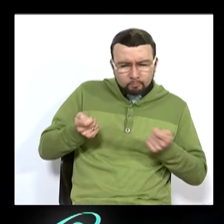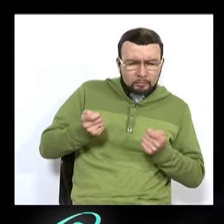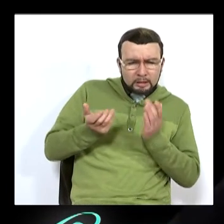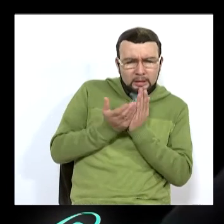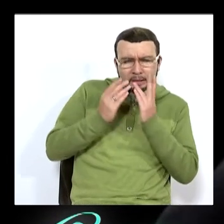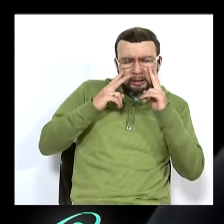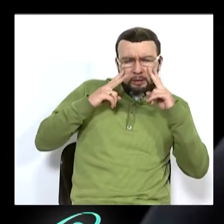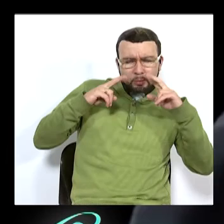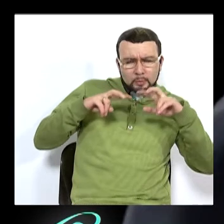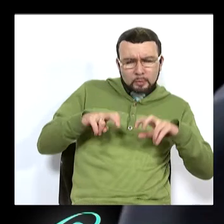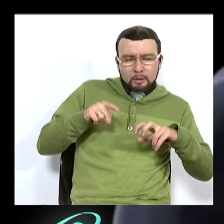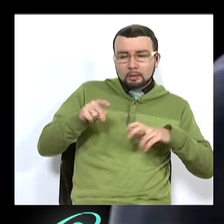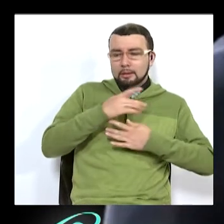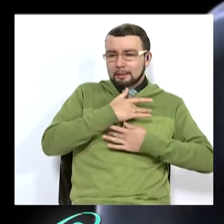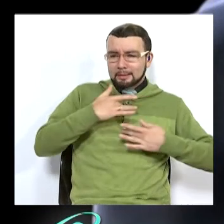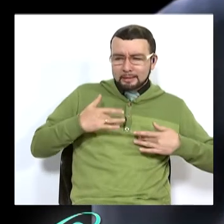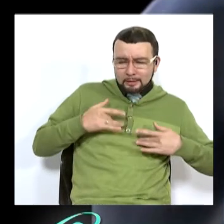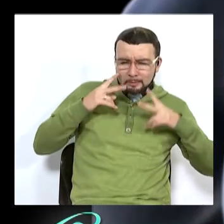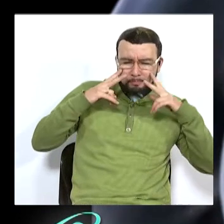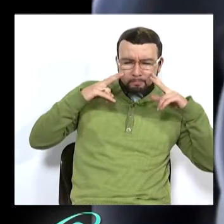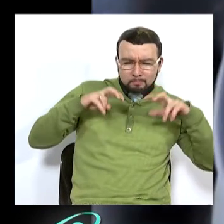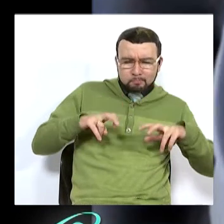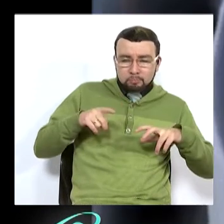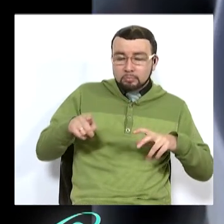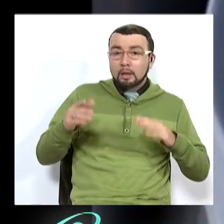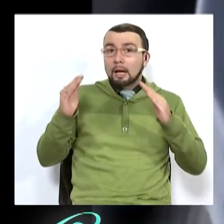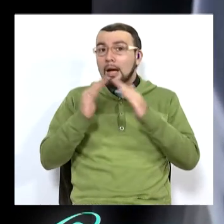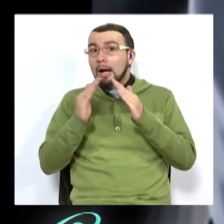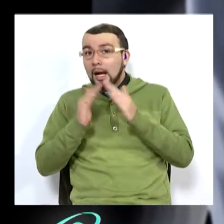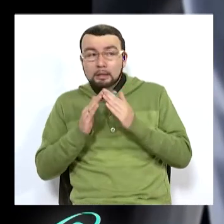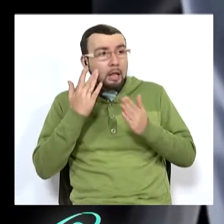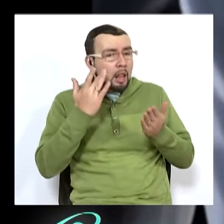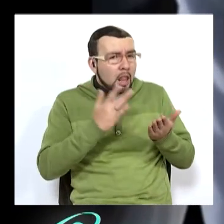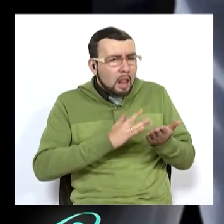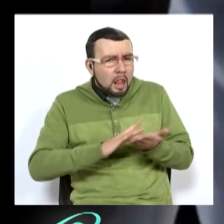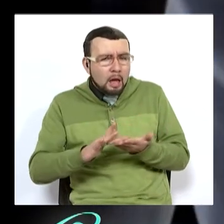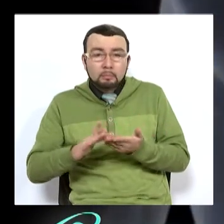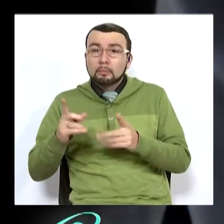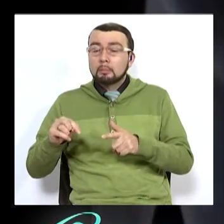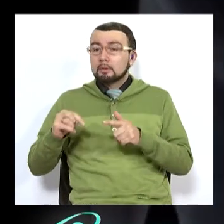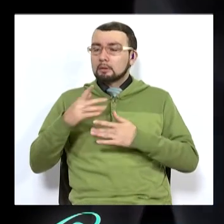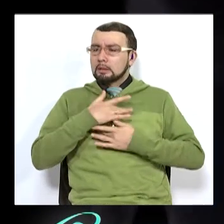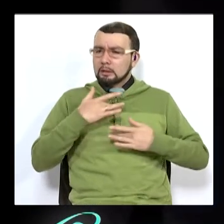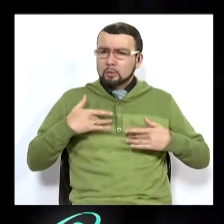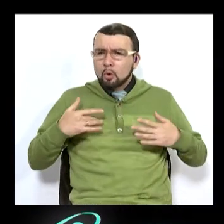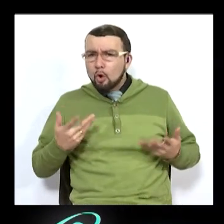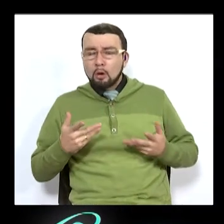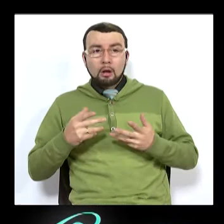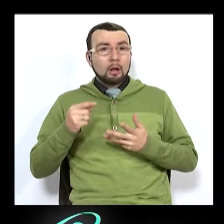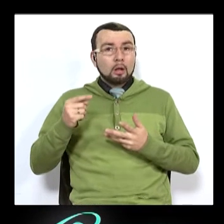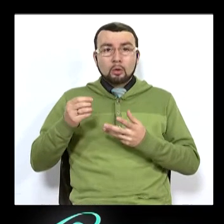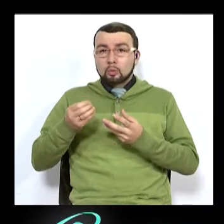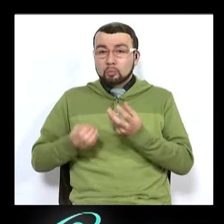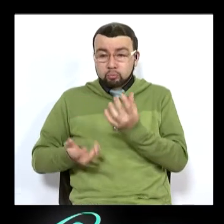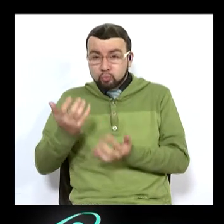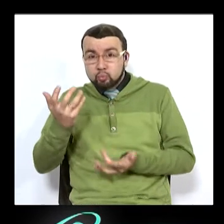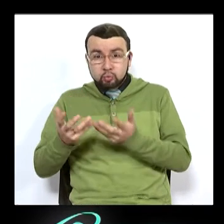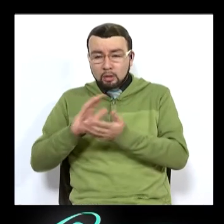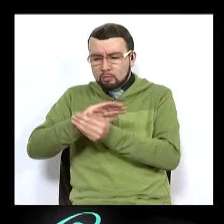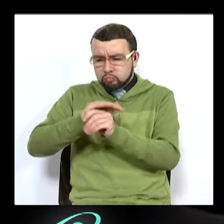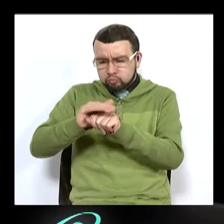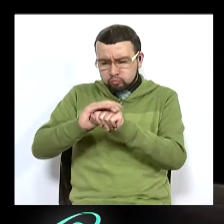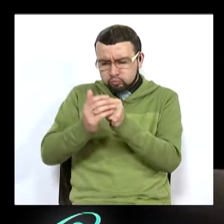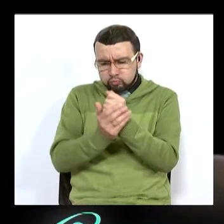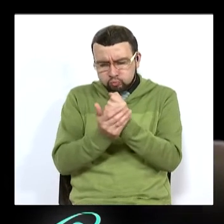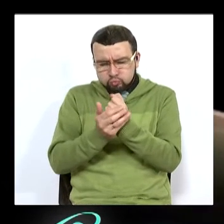es la salud en las casas y la salud de cómo manipular los alimentos. El